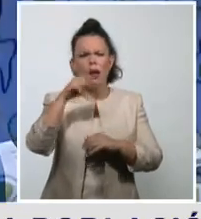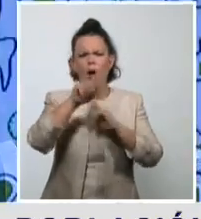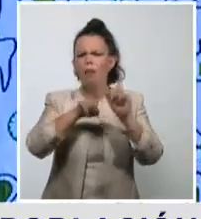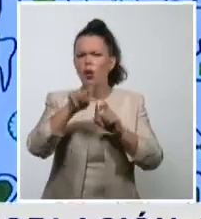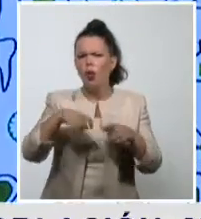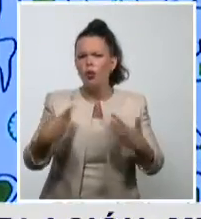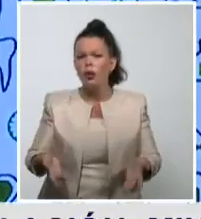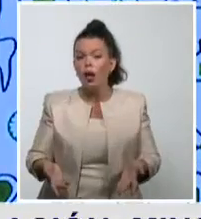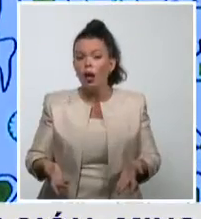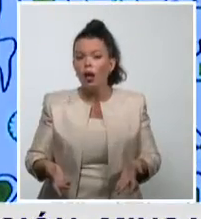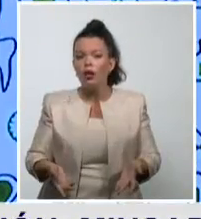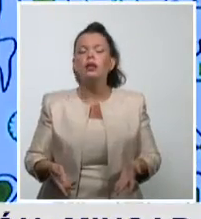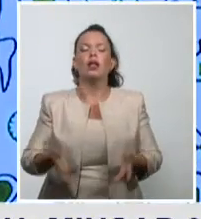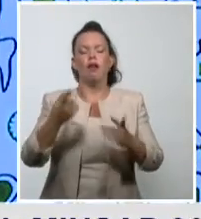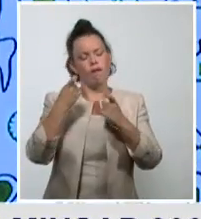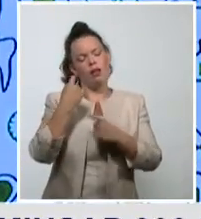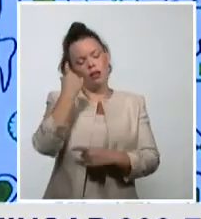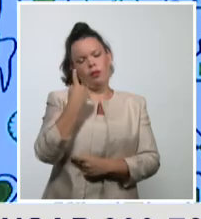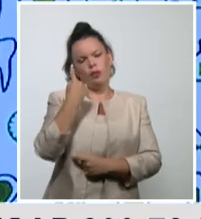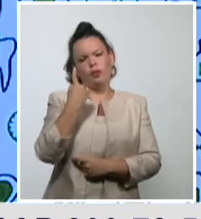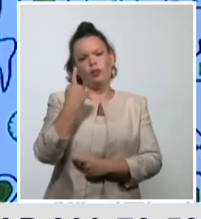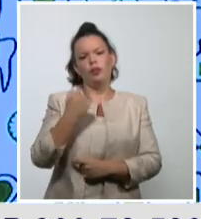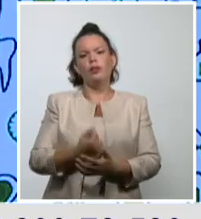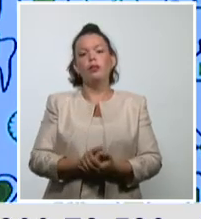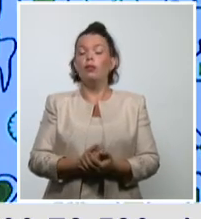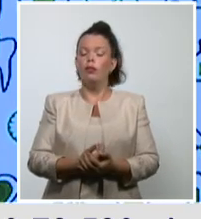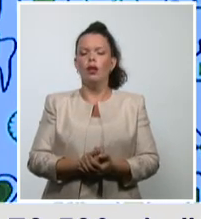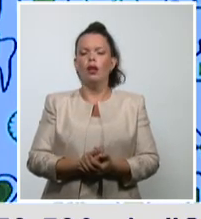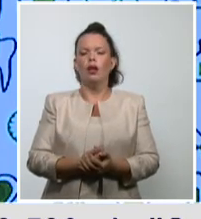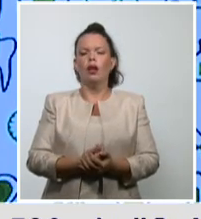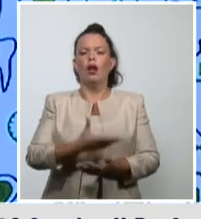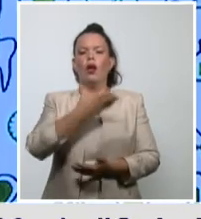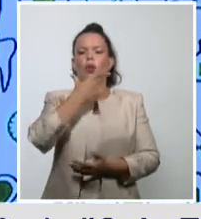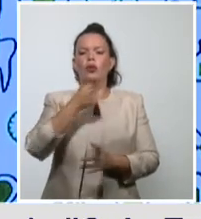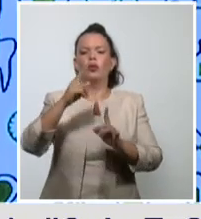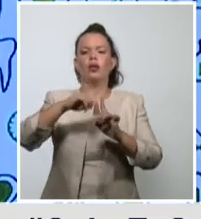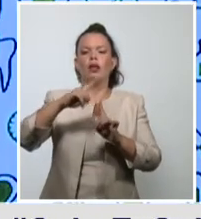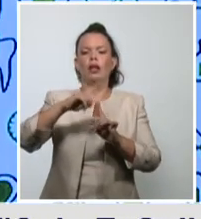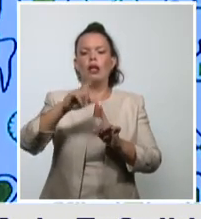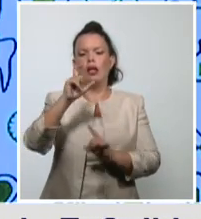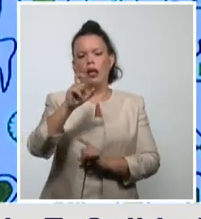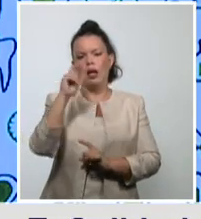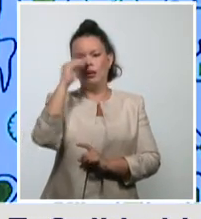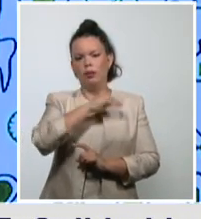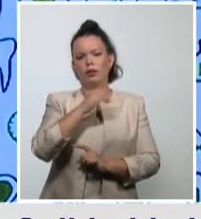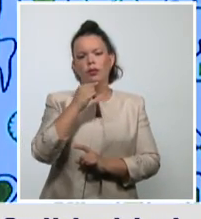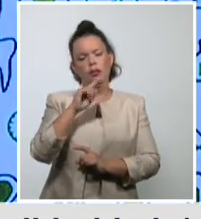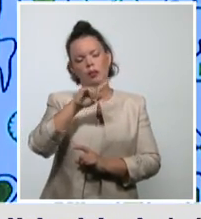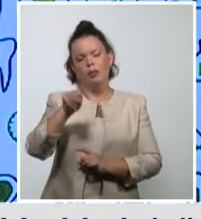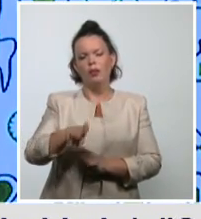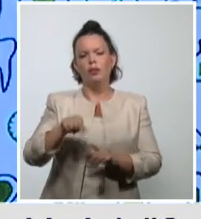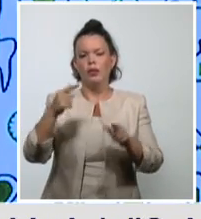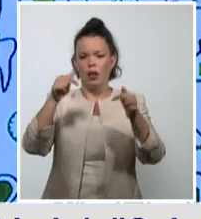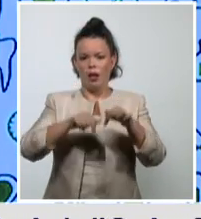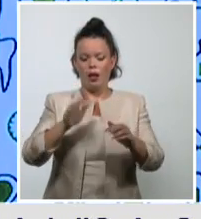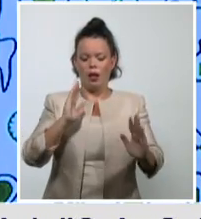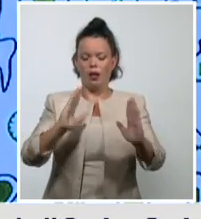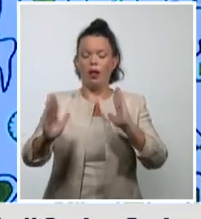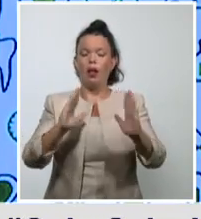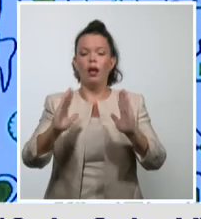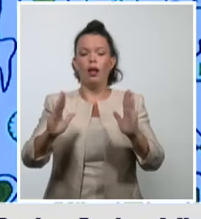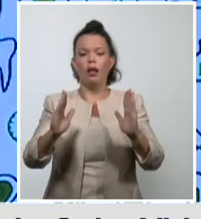discúlpame entonces. La siguiente pregunta es de Juventud Técnica y dice lo siguiente. En este momento de la epidemia, ¿a quiénes o